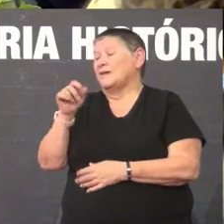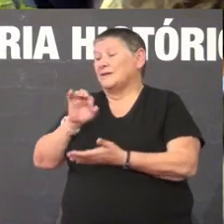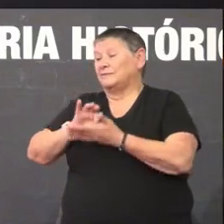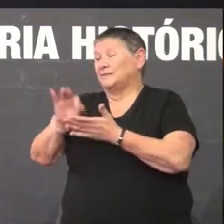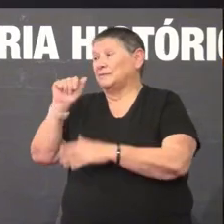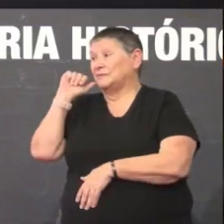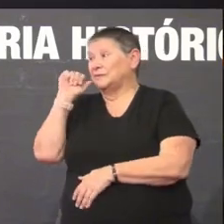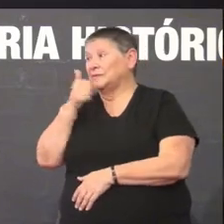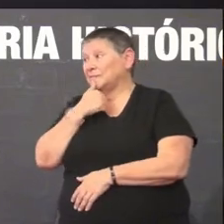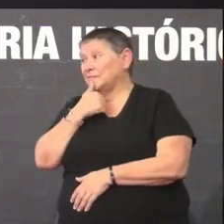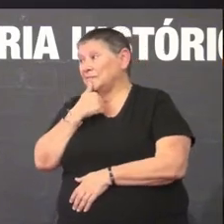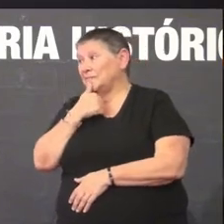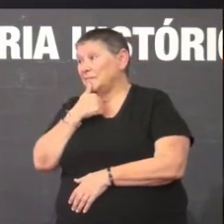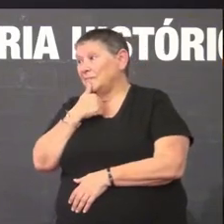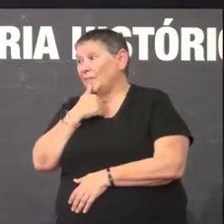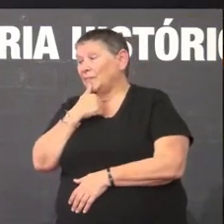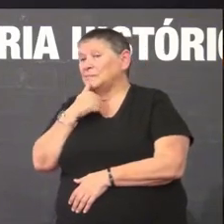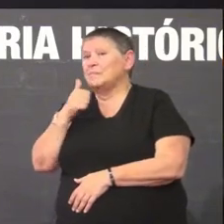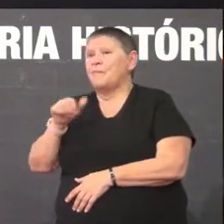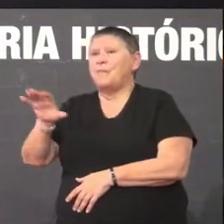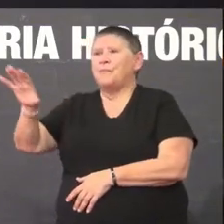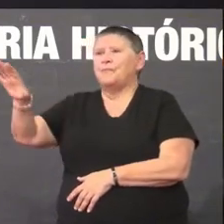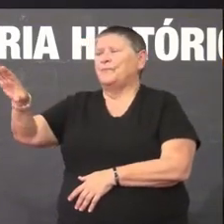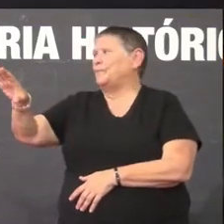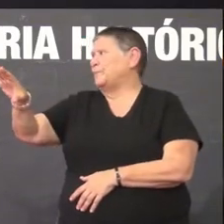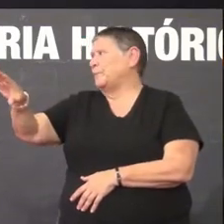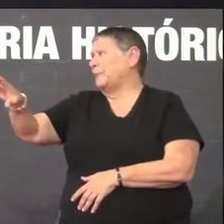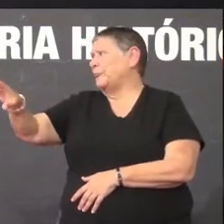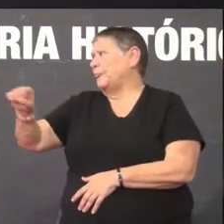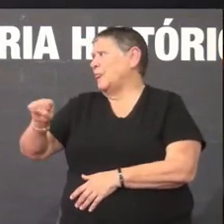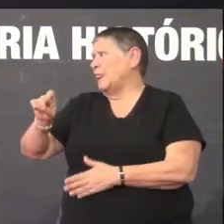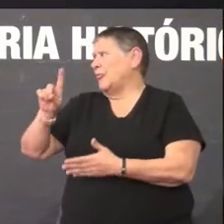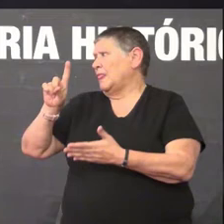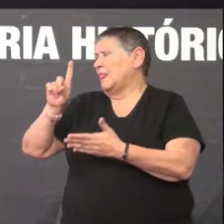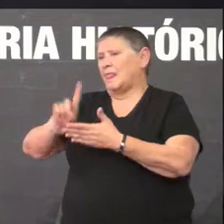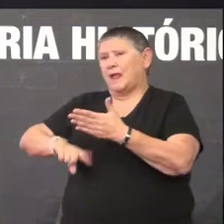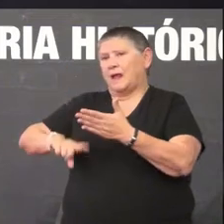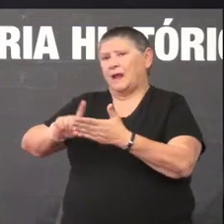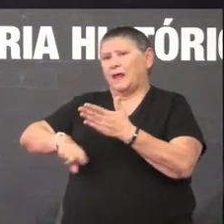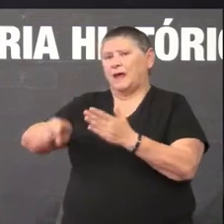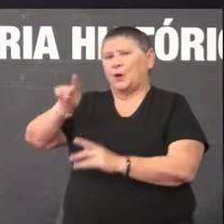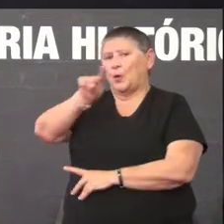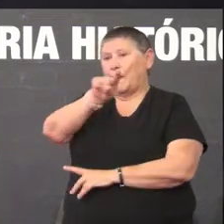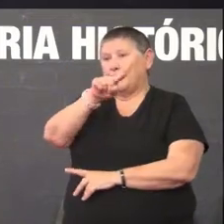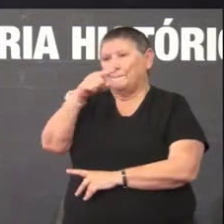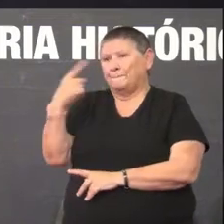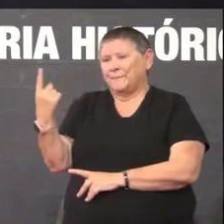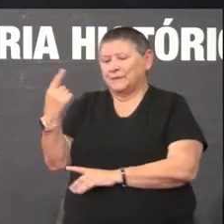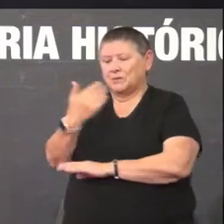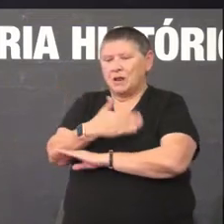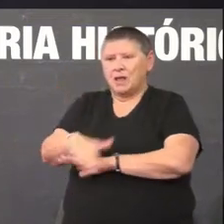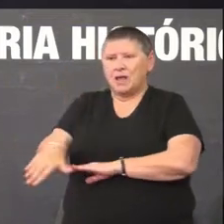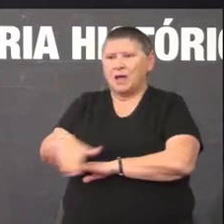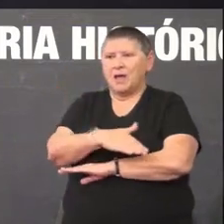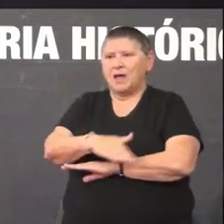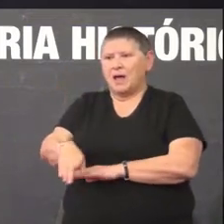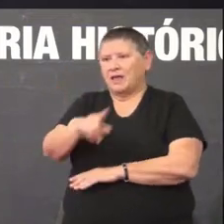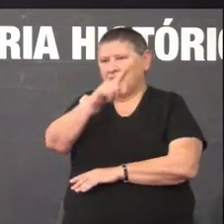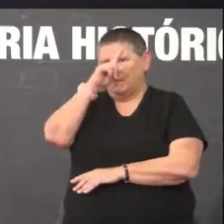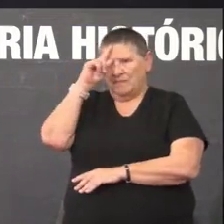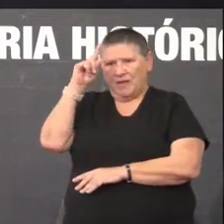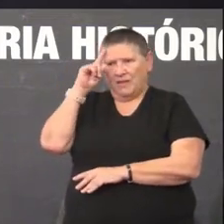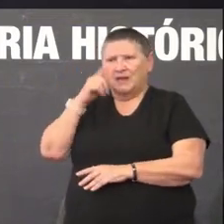secreto alquiló o le puso un piso en una calle de Madrid, la calle